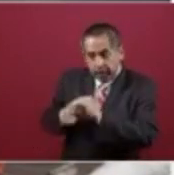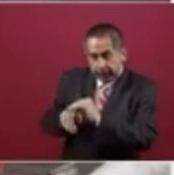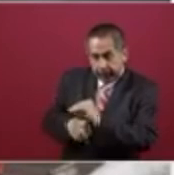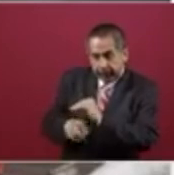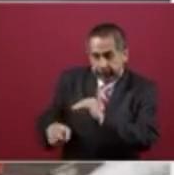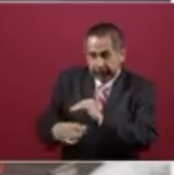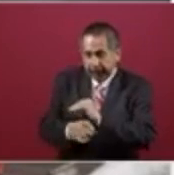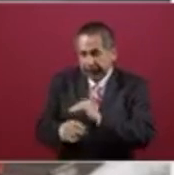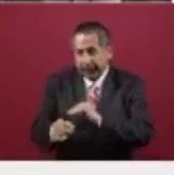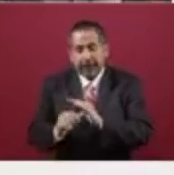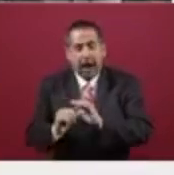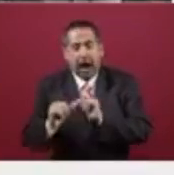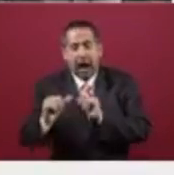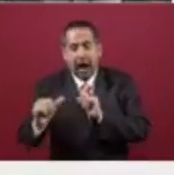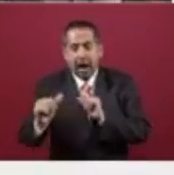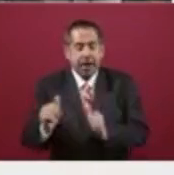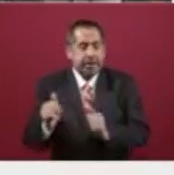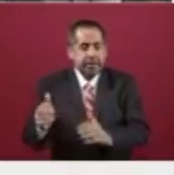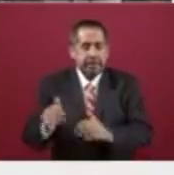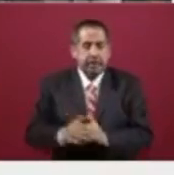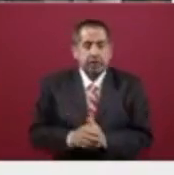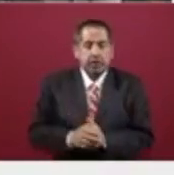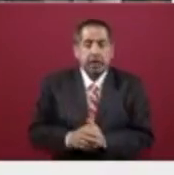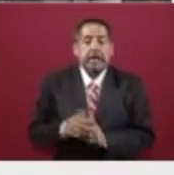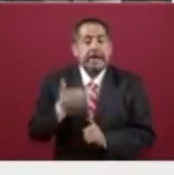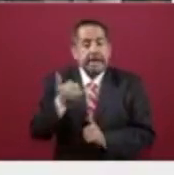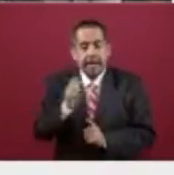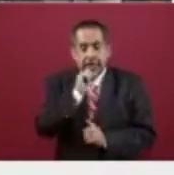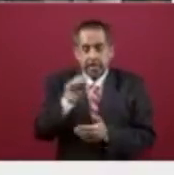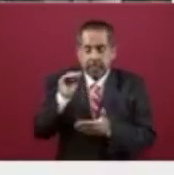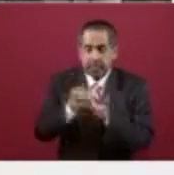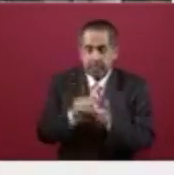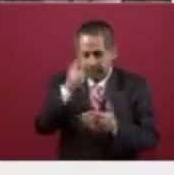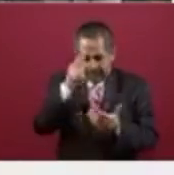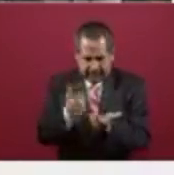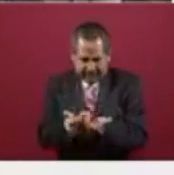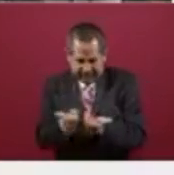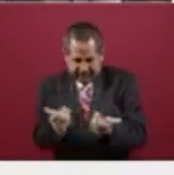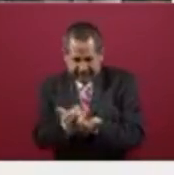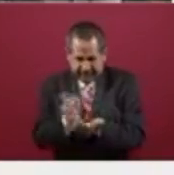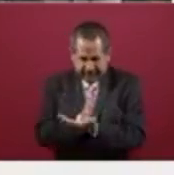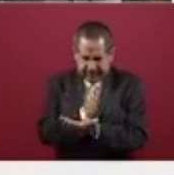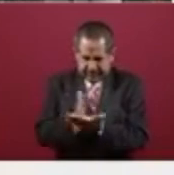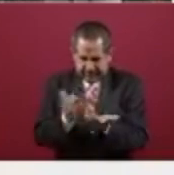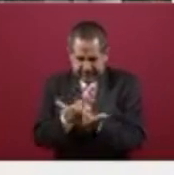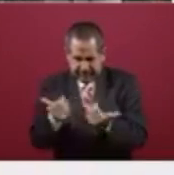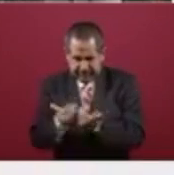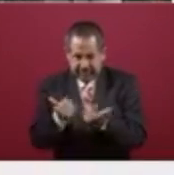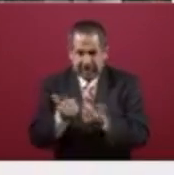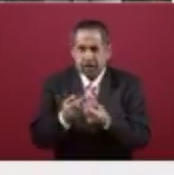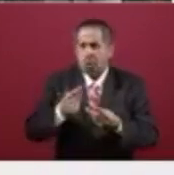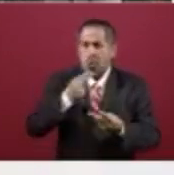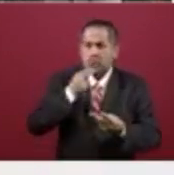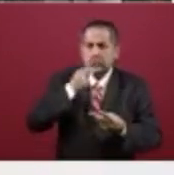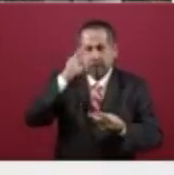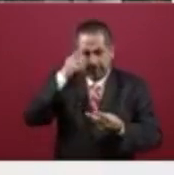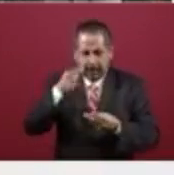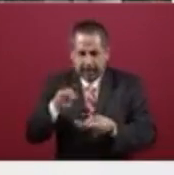Y la instalación de una batería de separación y la optimización de otra que ya tenemos, de una